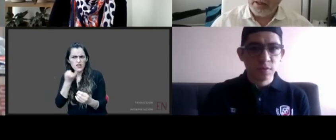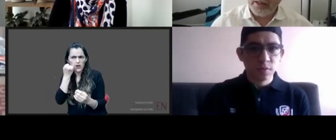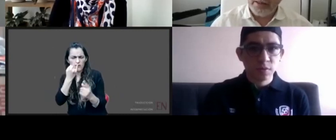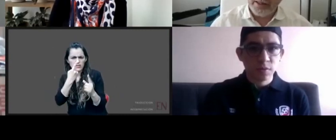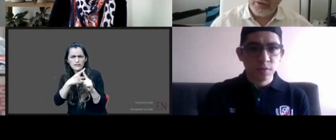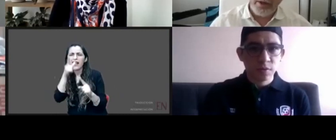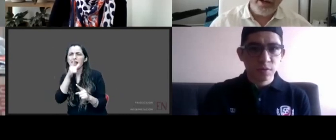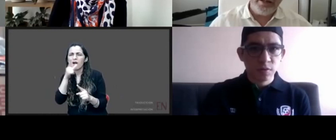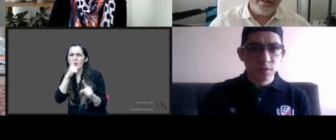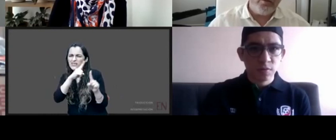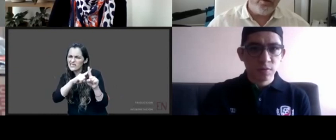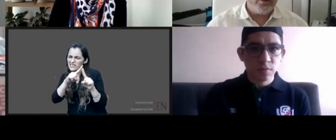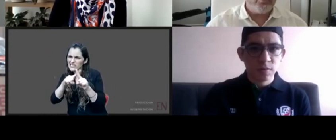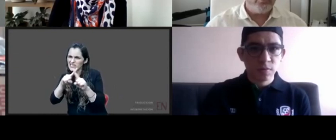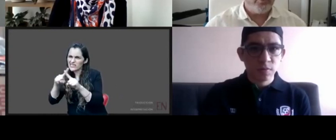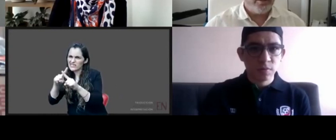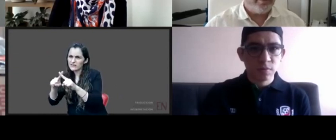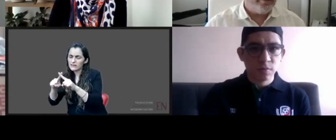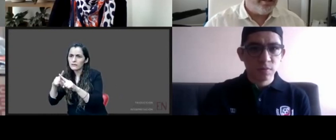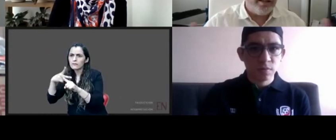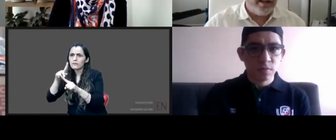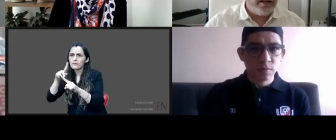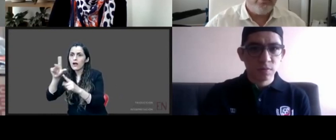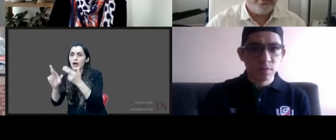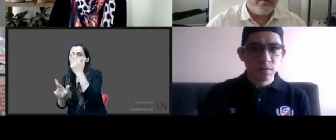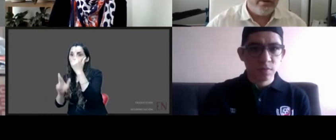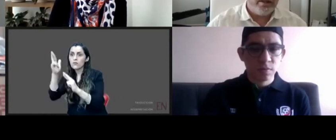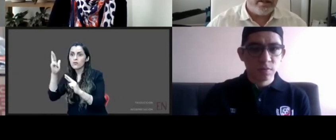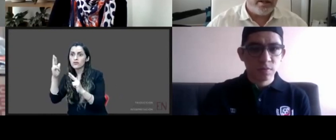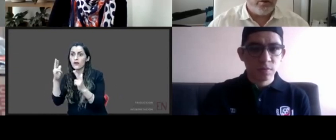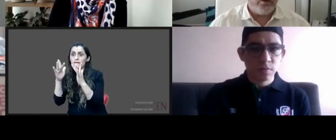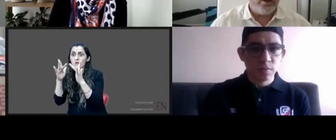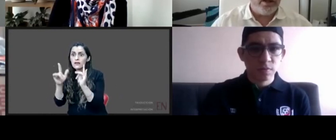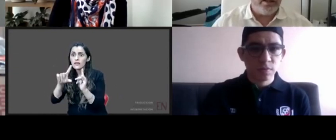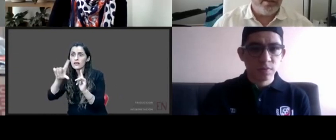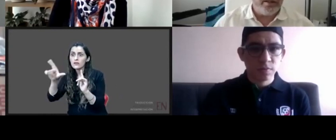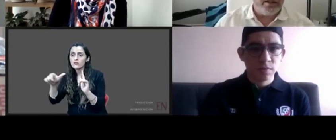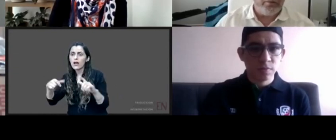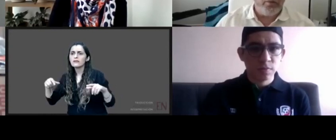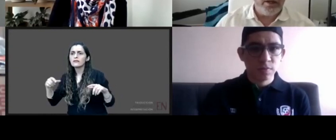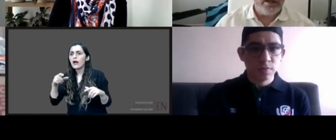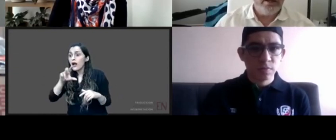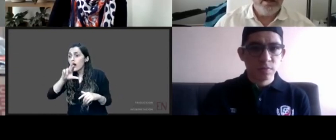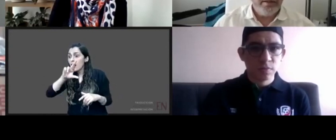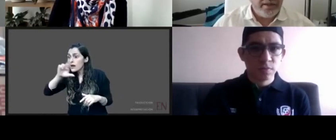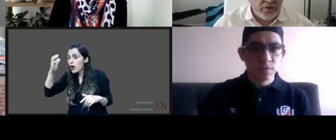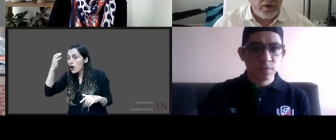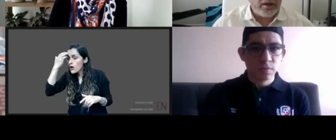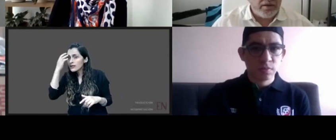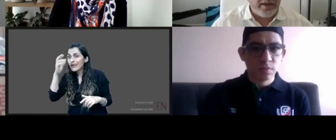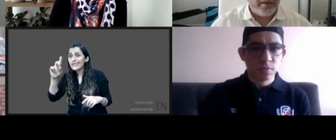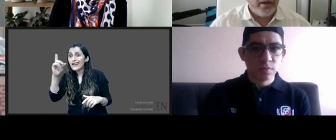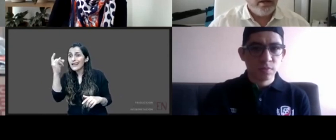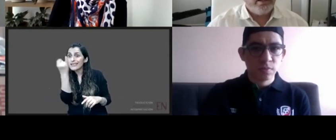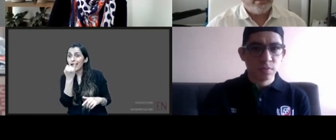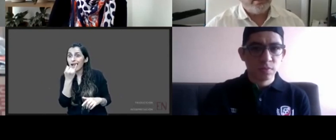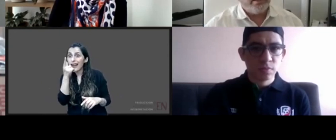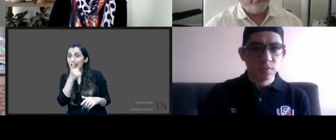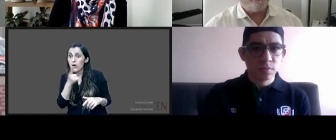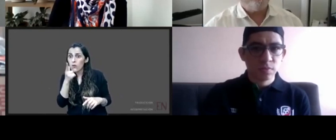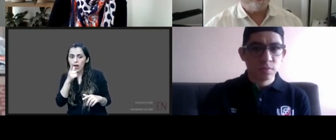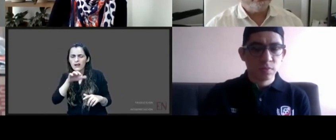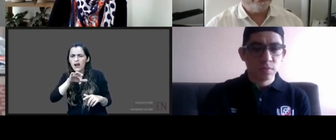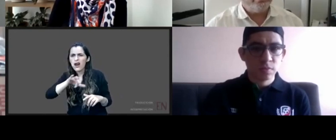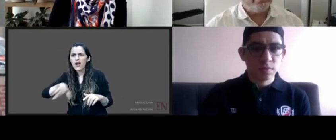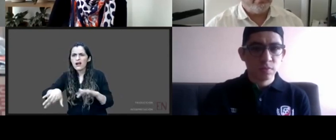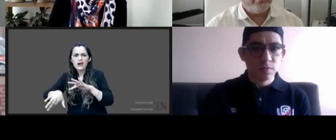porque se tuviera la intención de reconocer las 30 lenguas que había en el territorio de la naciente república, sino al revés. Era la